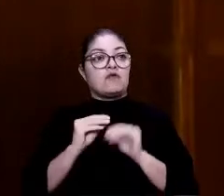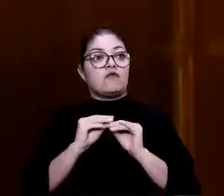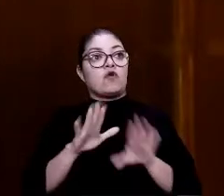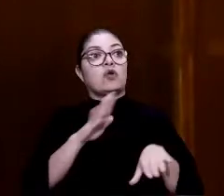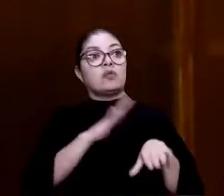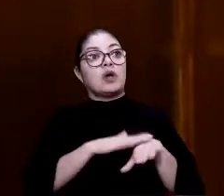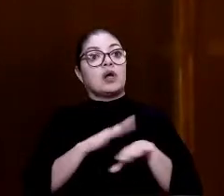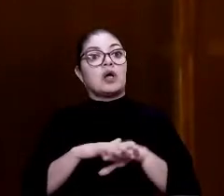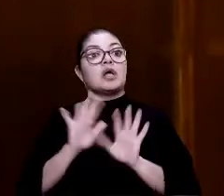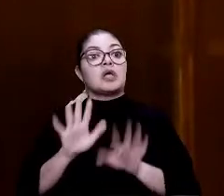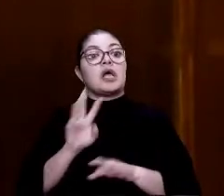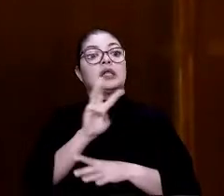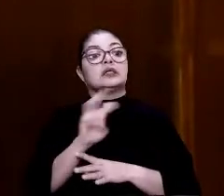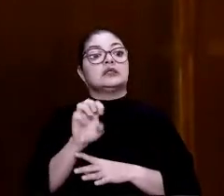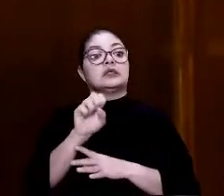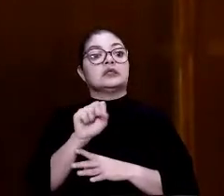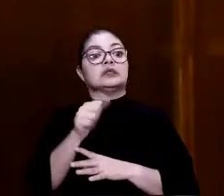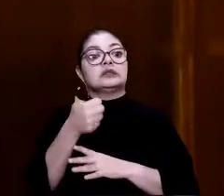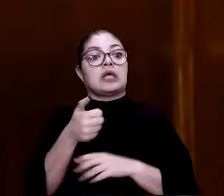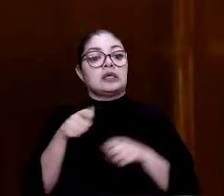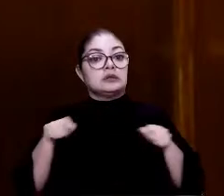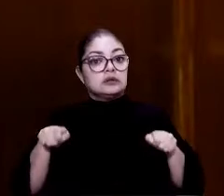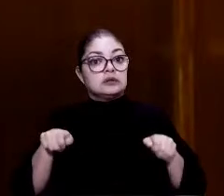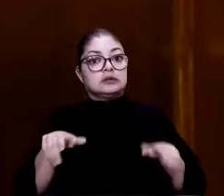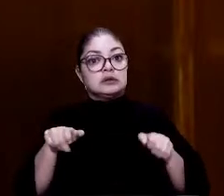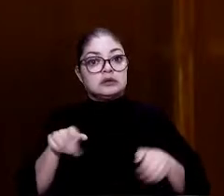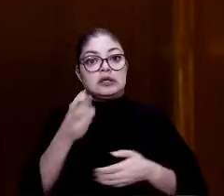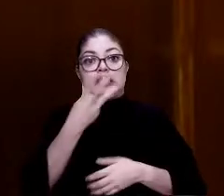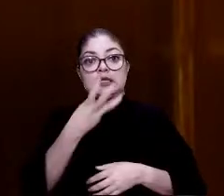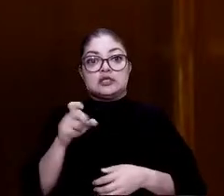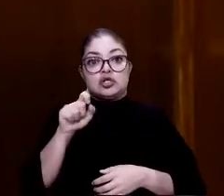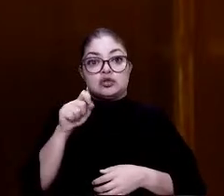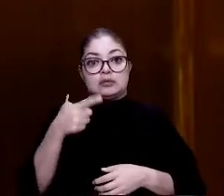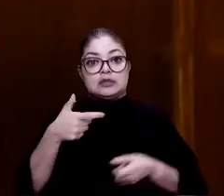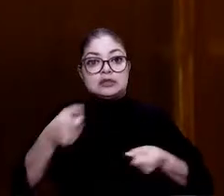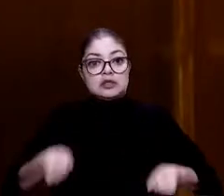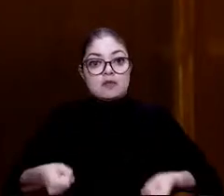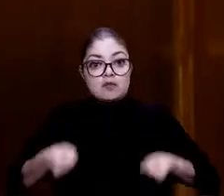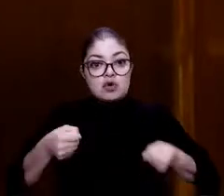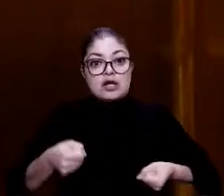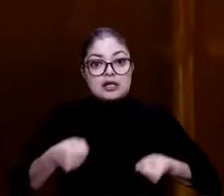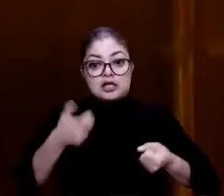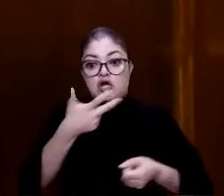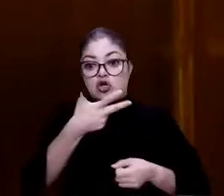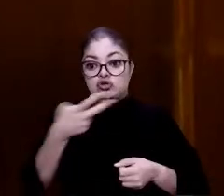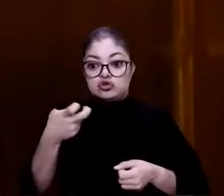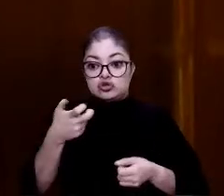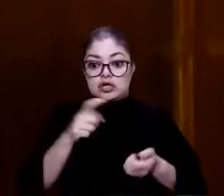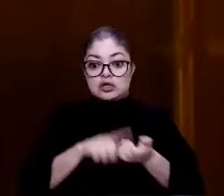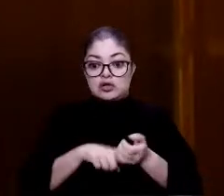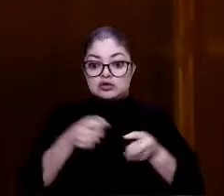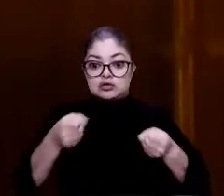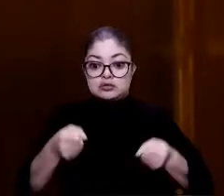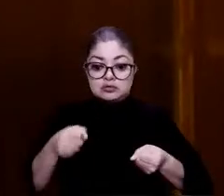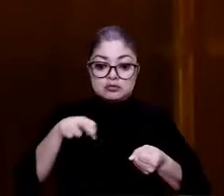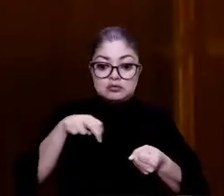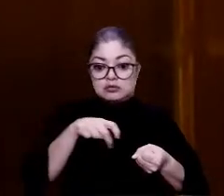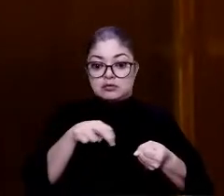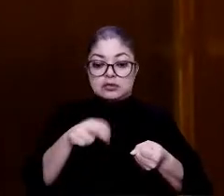han entregado 366 sillas de ruedas, 327 muletas, 800 andadoras